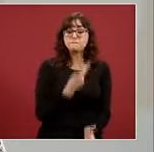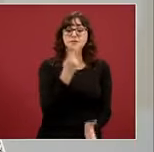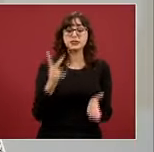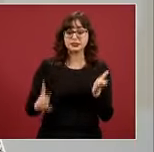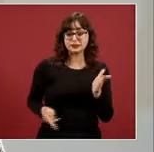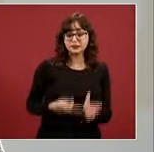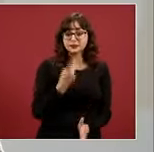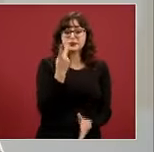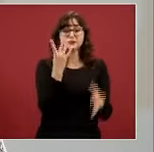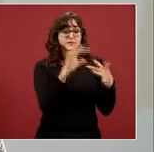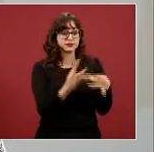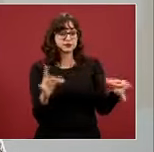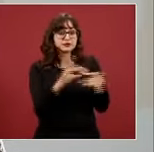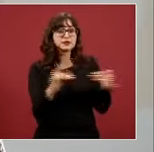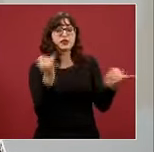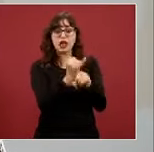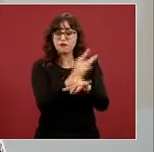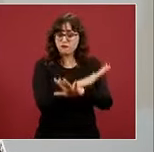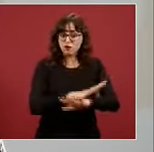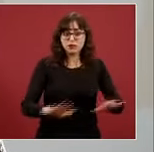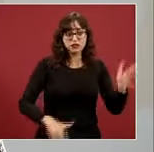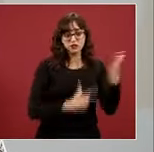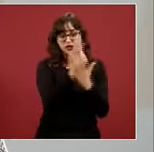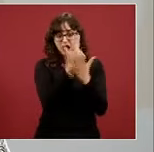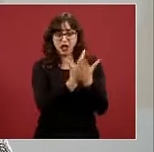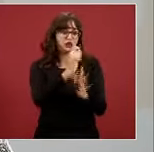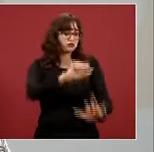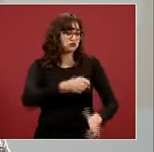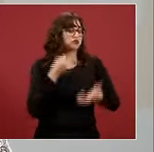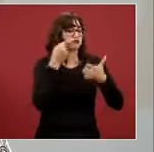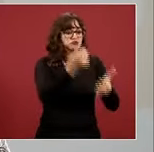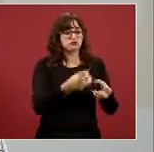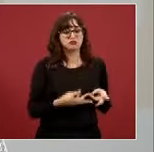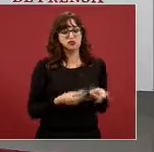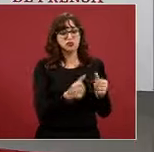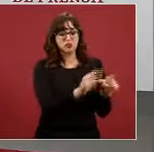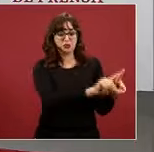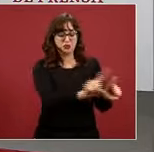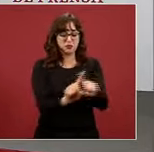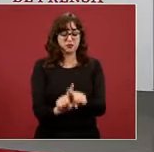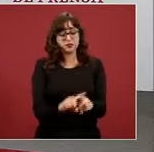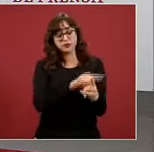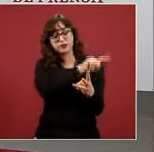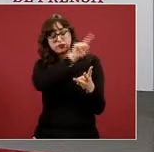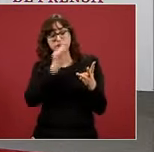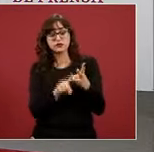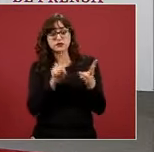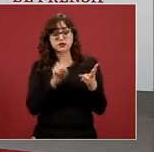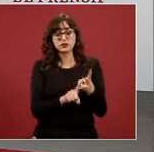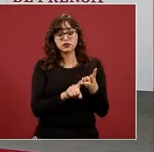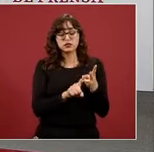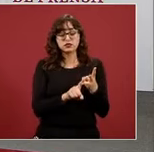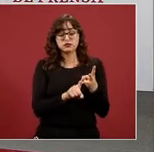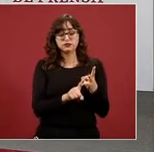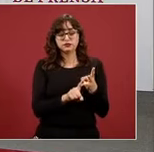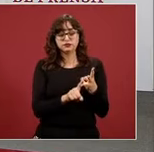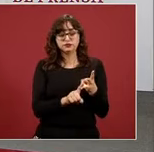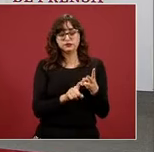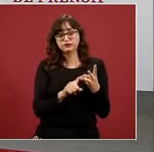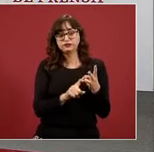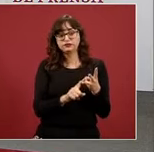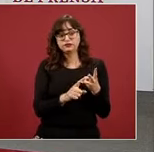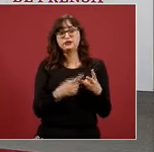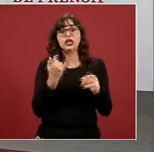periódicamente llevando los informes financieros y presupuestarios. Y una más es una auditoría externa periódica